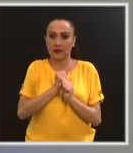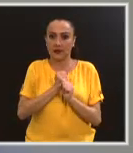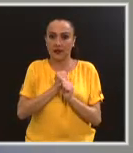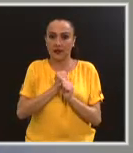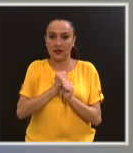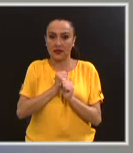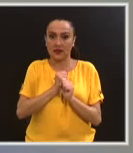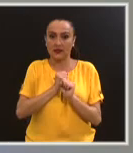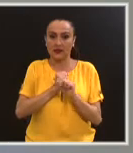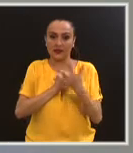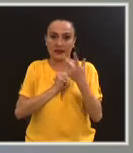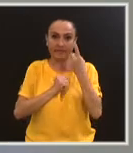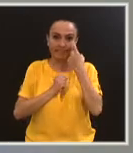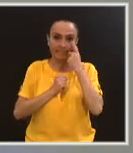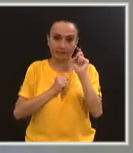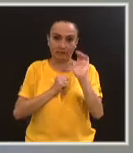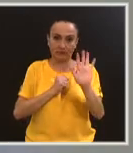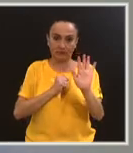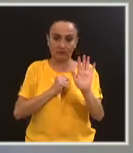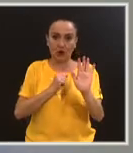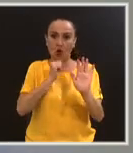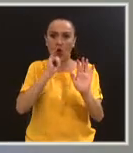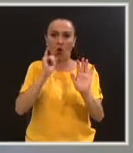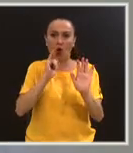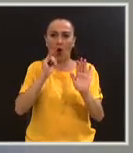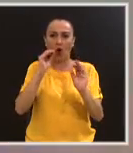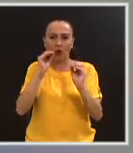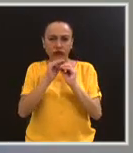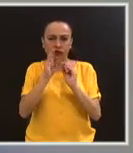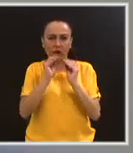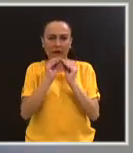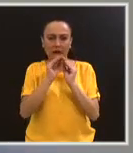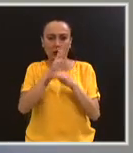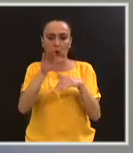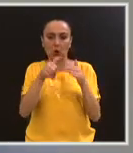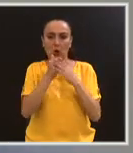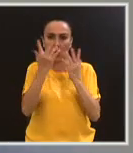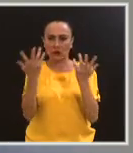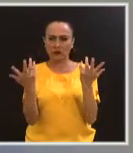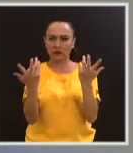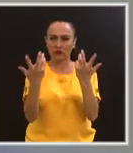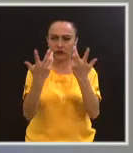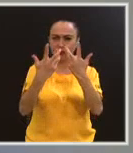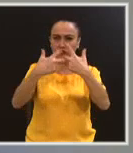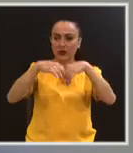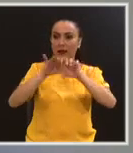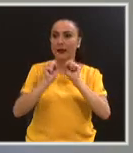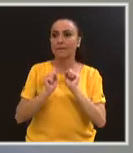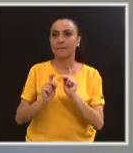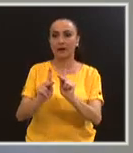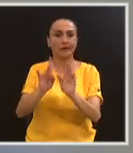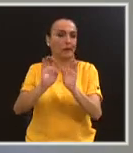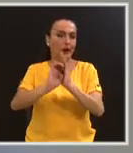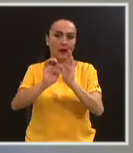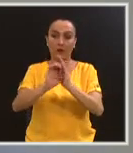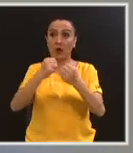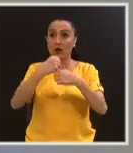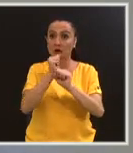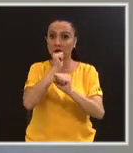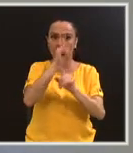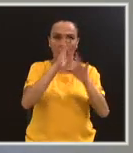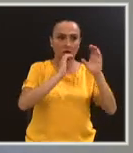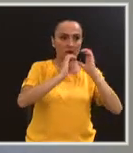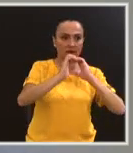tercera fiscalización Por así decirlo o un filtro más dentro de todo este engranaje que permita por poner un ejemplo realizar una